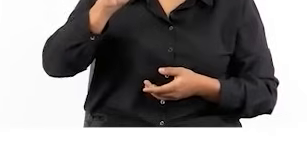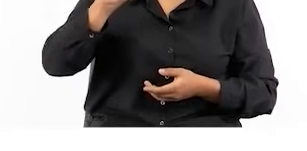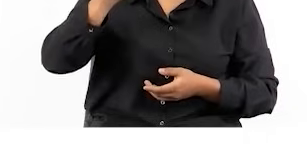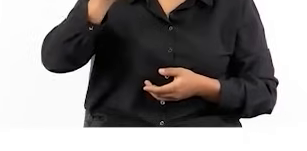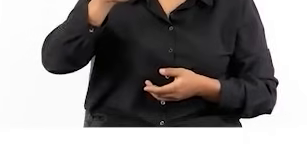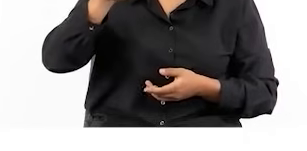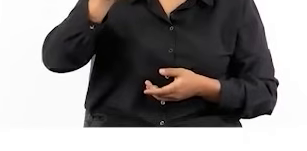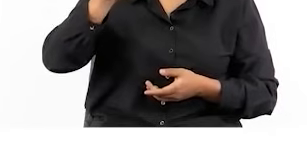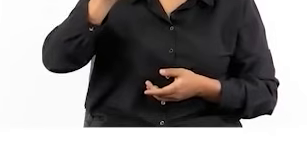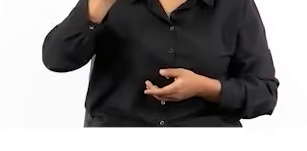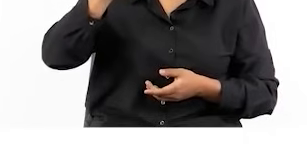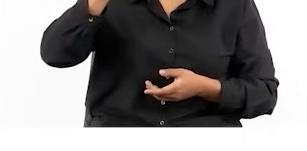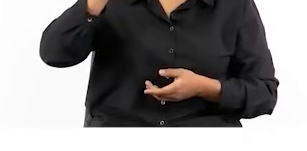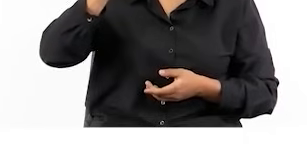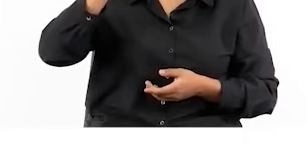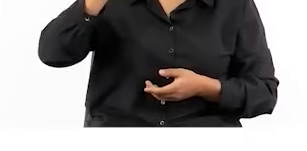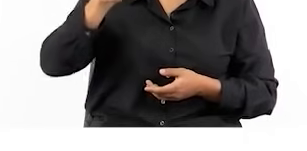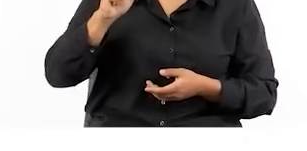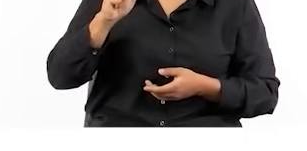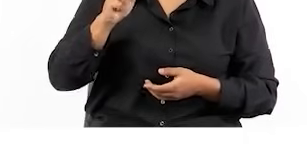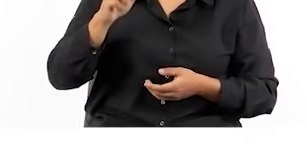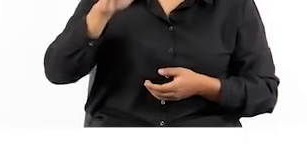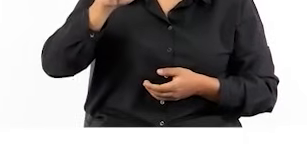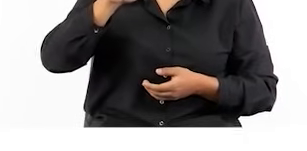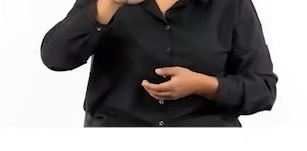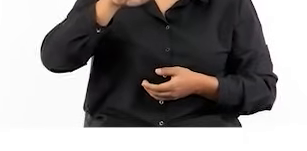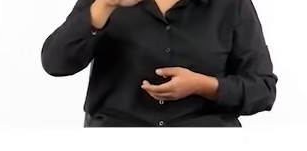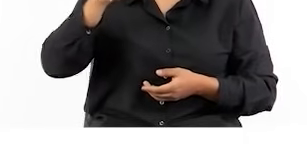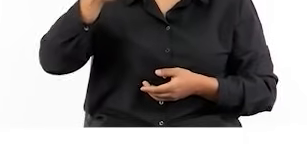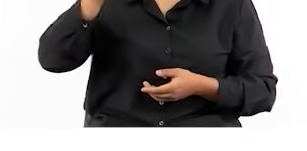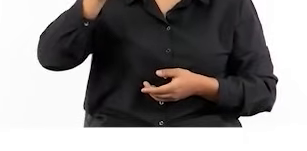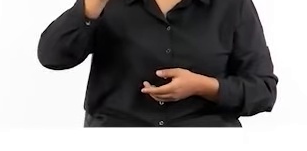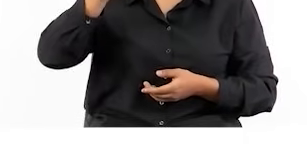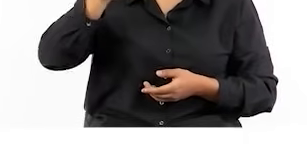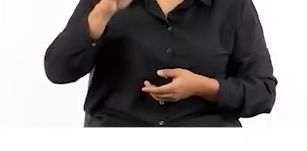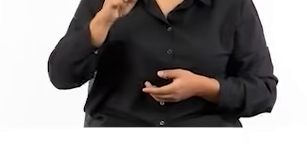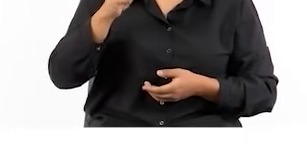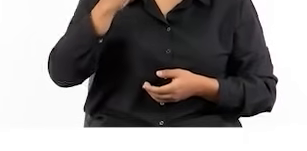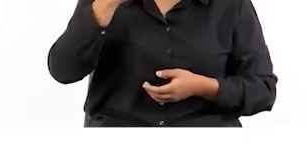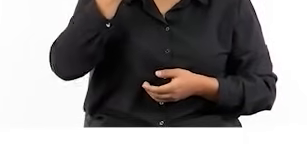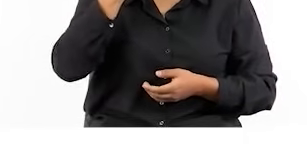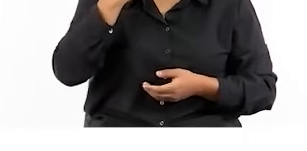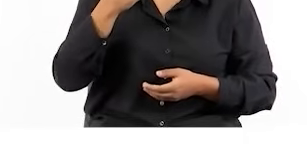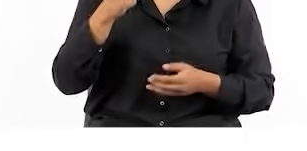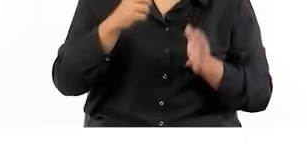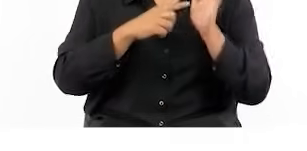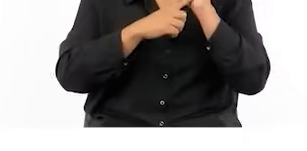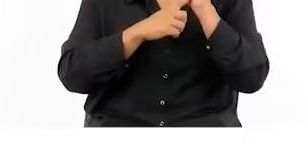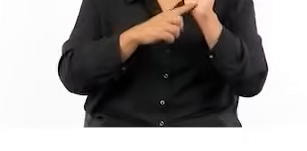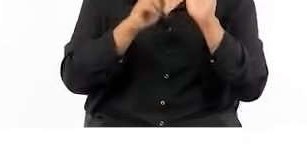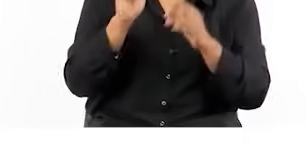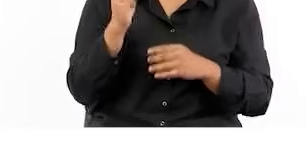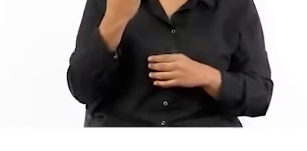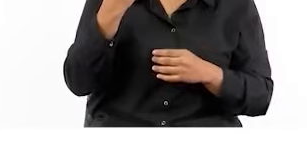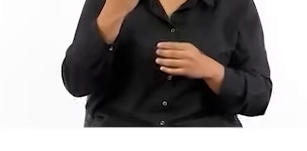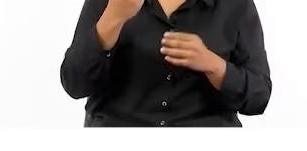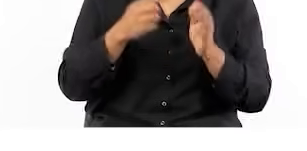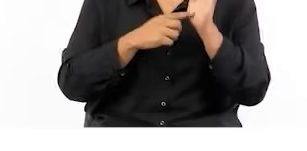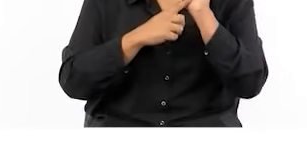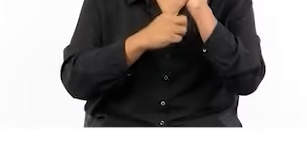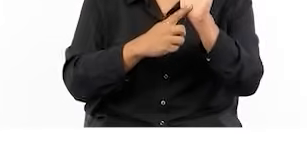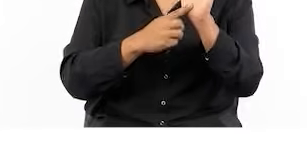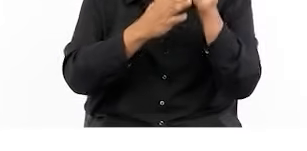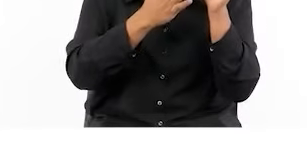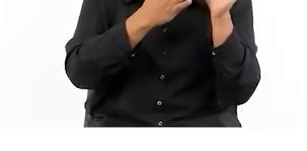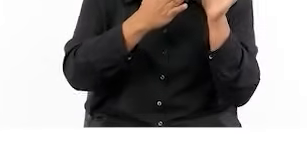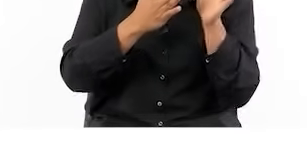estas categorías: espirales, elípticas e irregulares. Las galaxias elípticas se